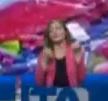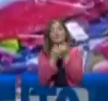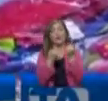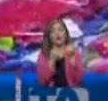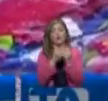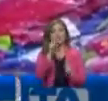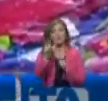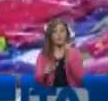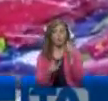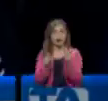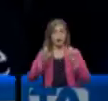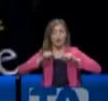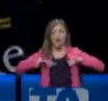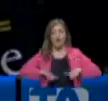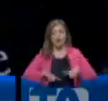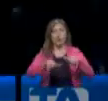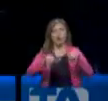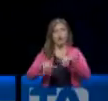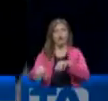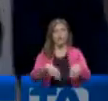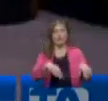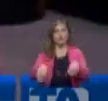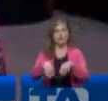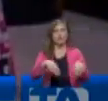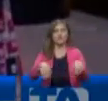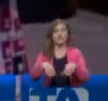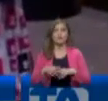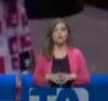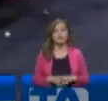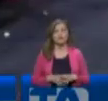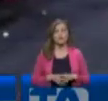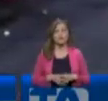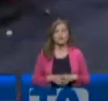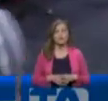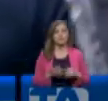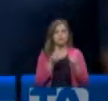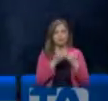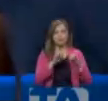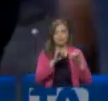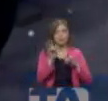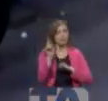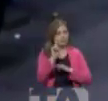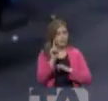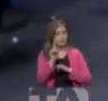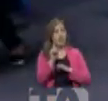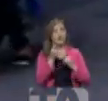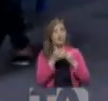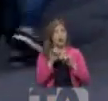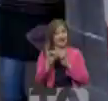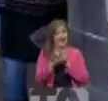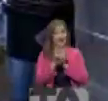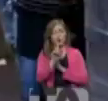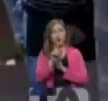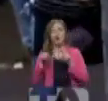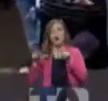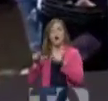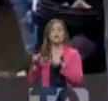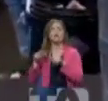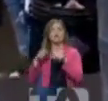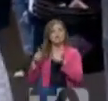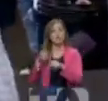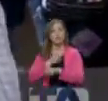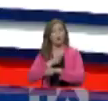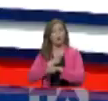estas personas para que continúen con sus actividades, pero bajo la formalidad y en lugares adecuados. En Quito, Jorge Loaiza, 24 horas.